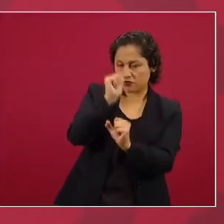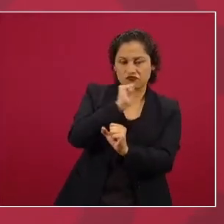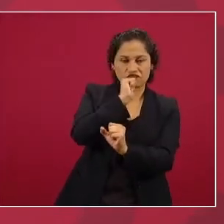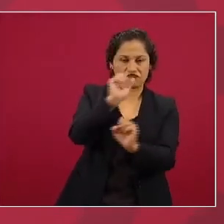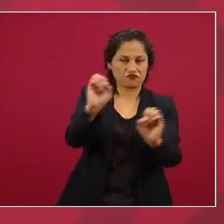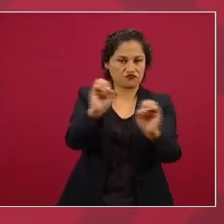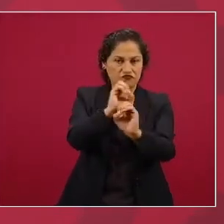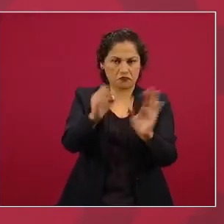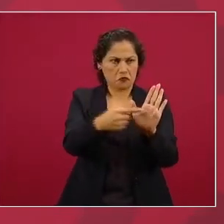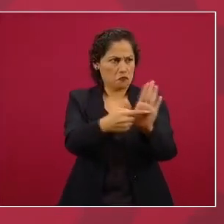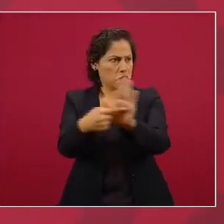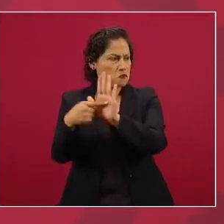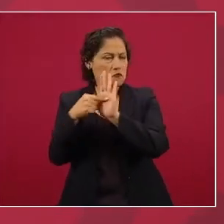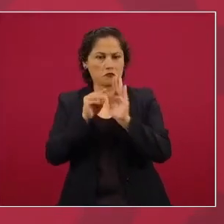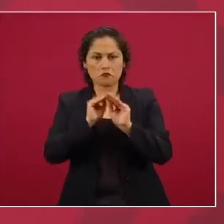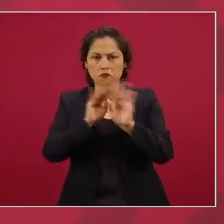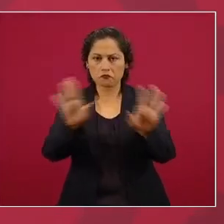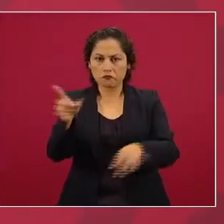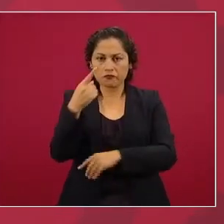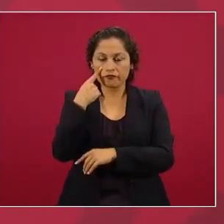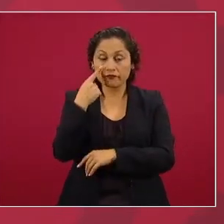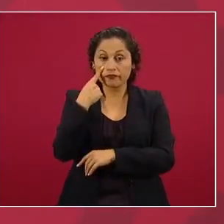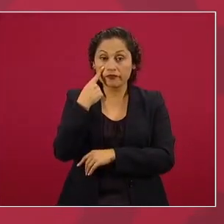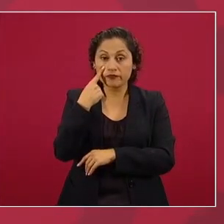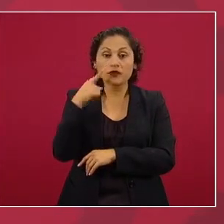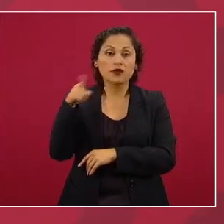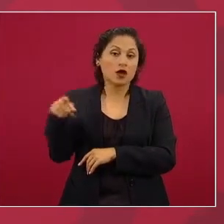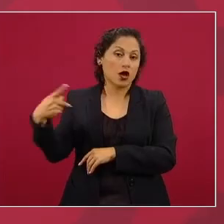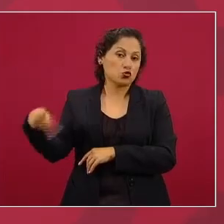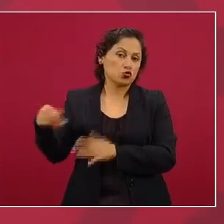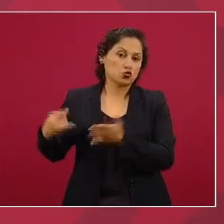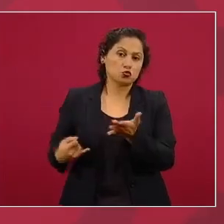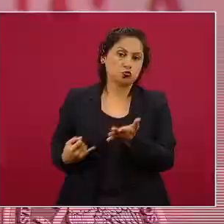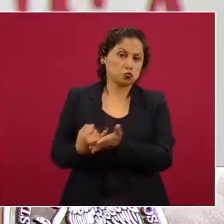evidente, claro. Él tomó esa decisión,